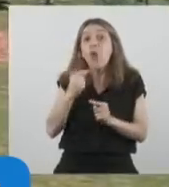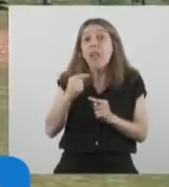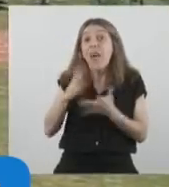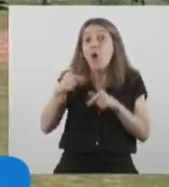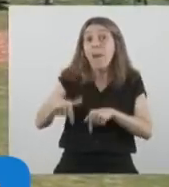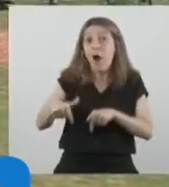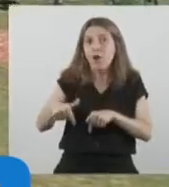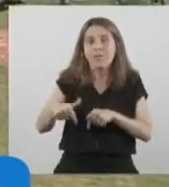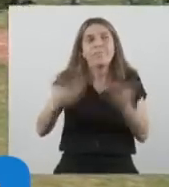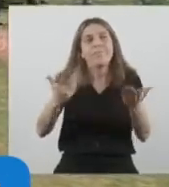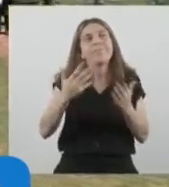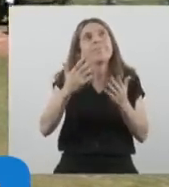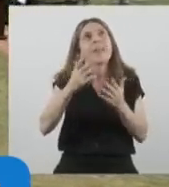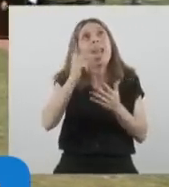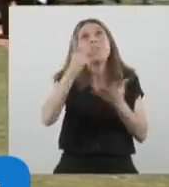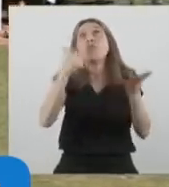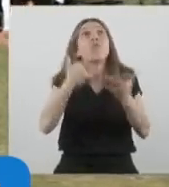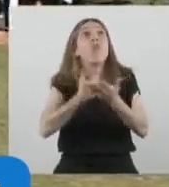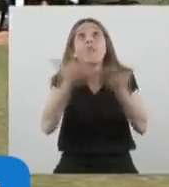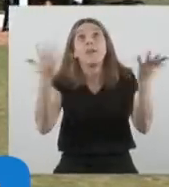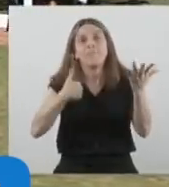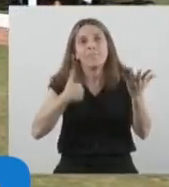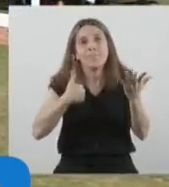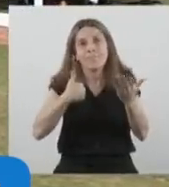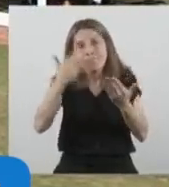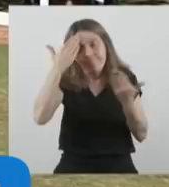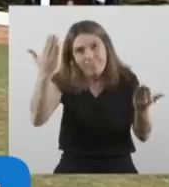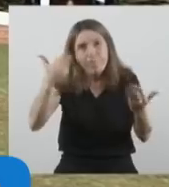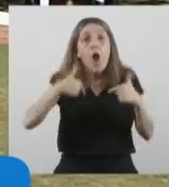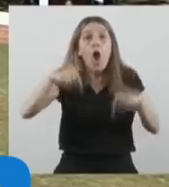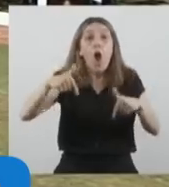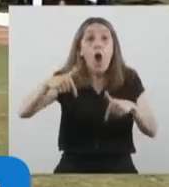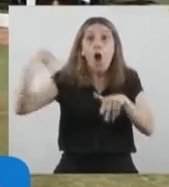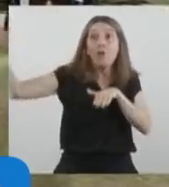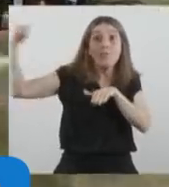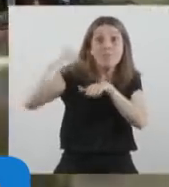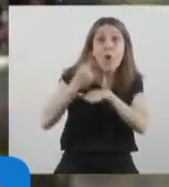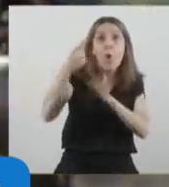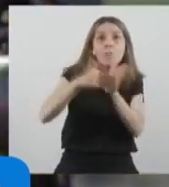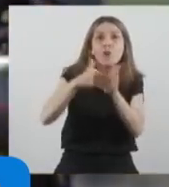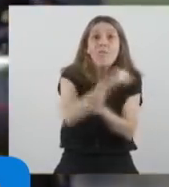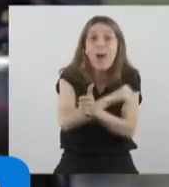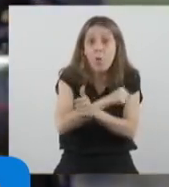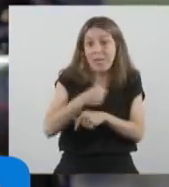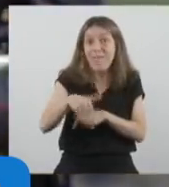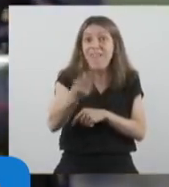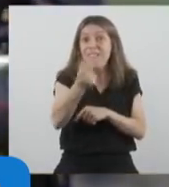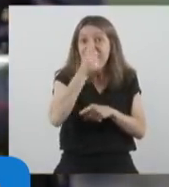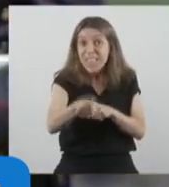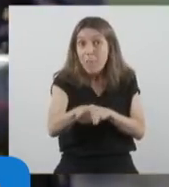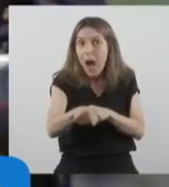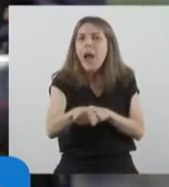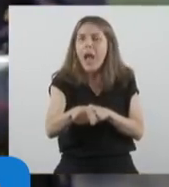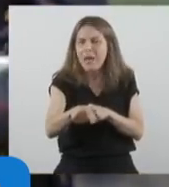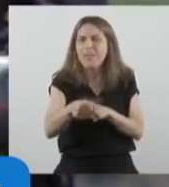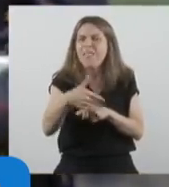hoy están llegando a un millón de vacunas chinas y el fin de semana seguramente